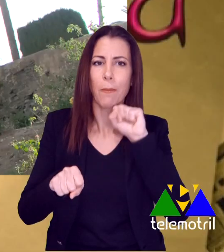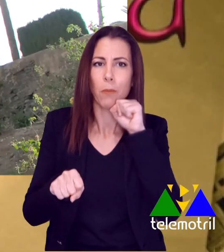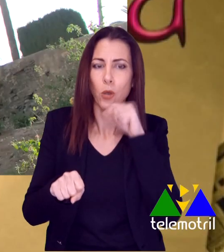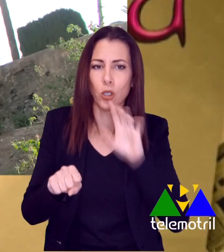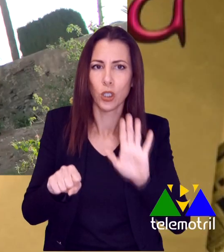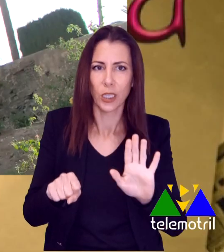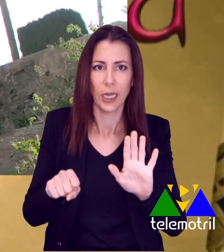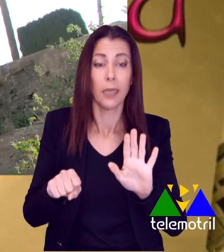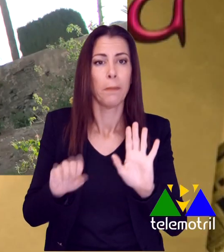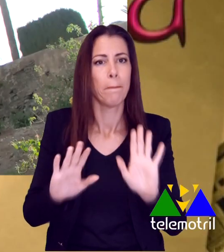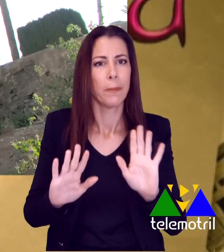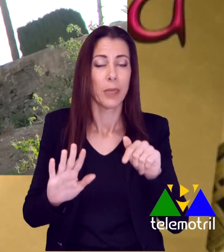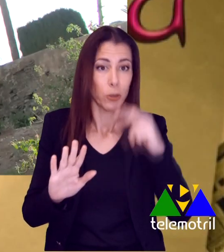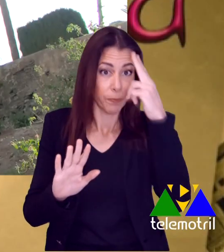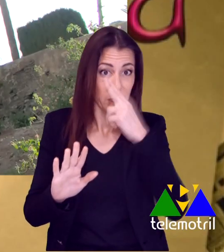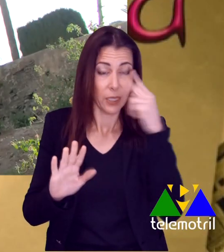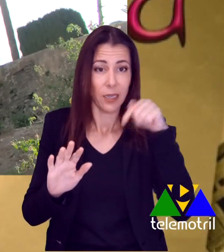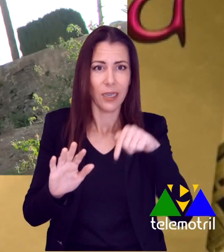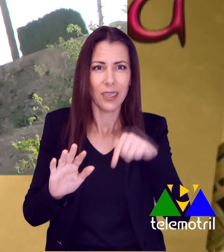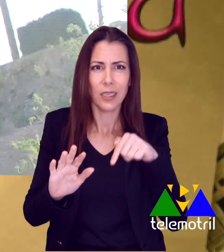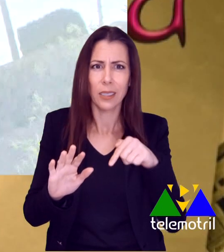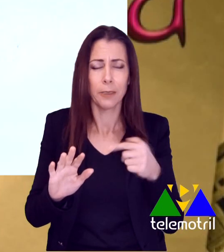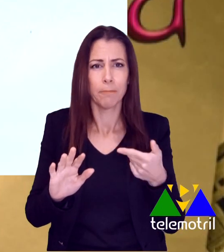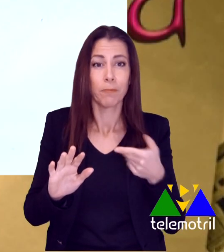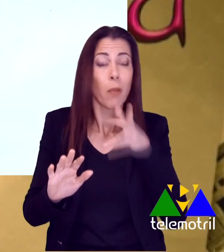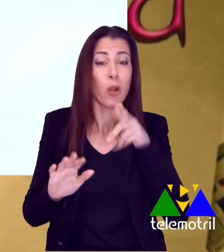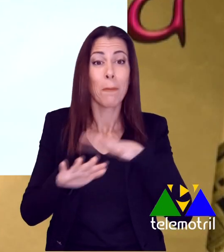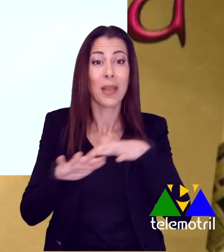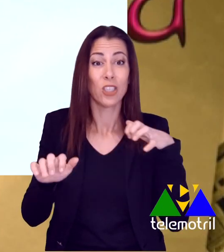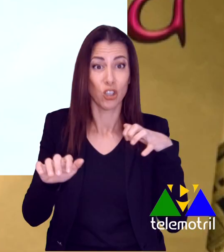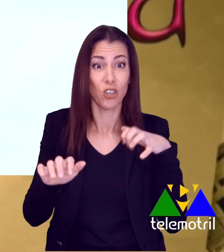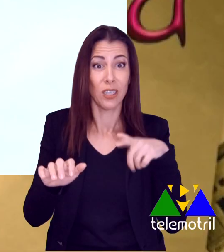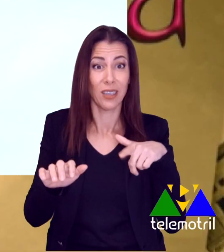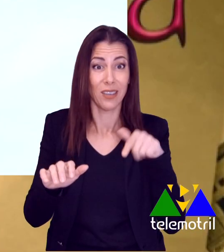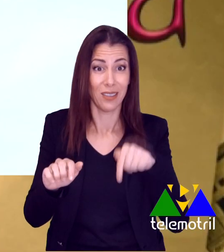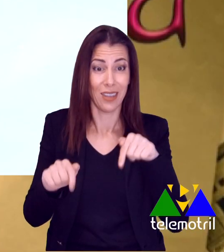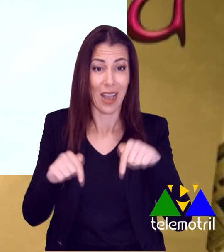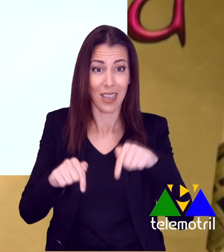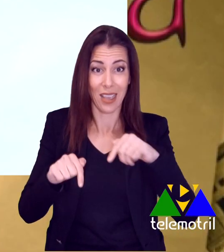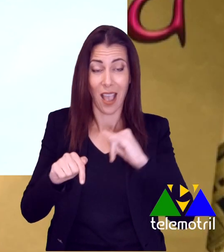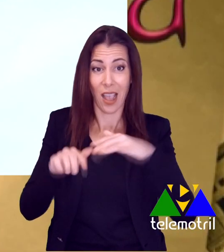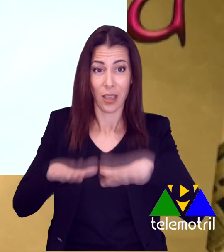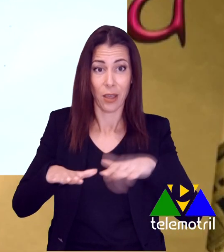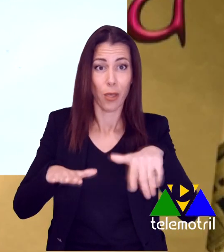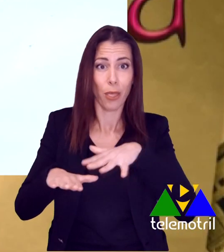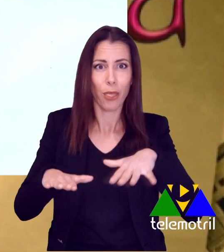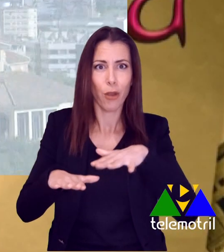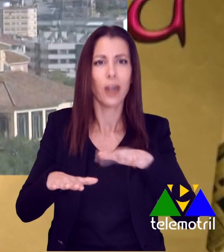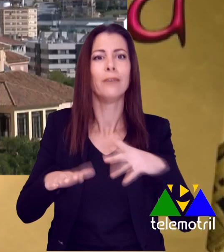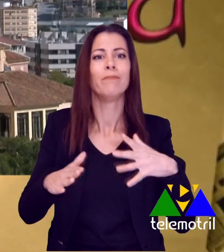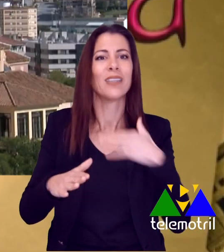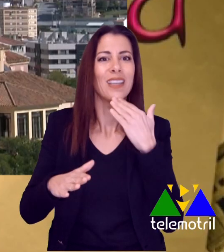mucha incidencia los cristianos en Motril, porque la mayor parte de la población cristiana que hay en Motril o en esta zona son